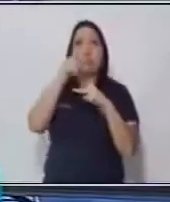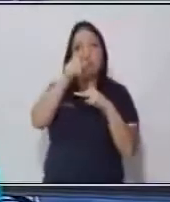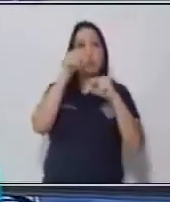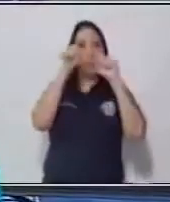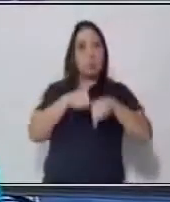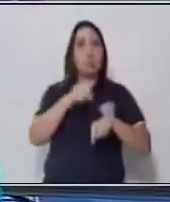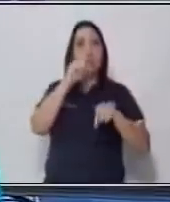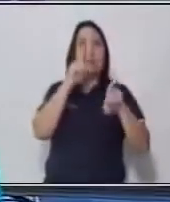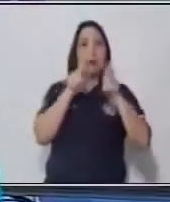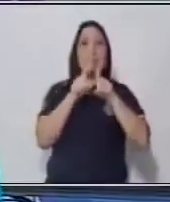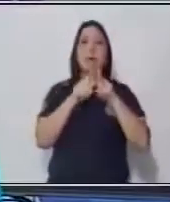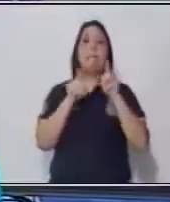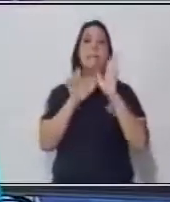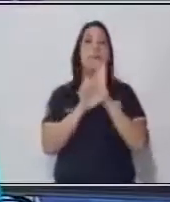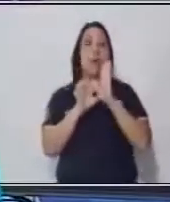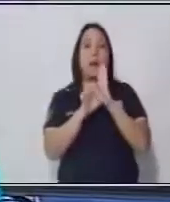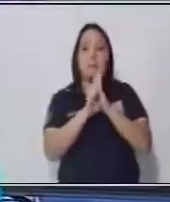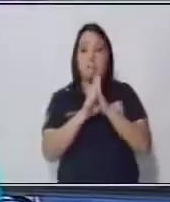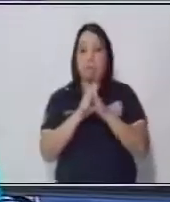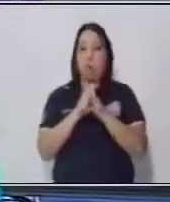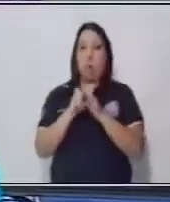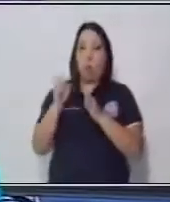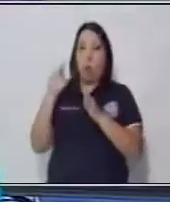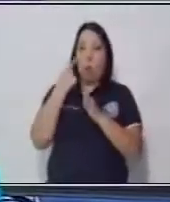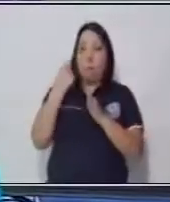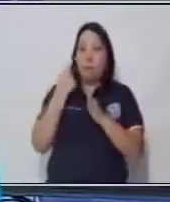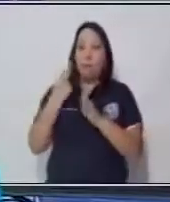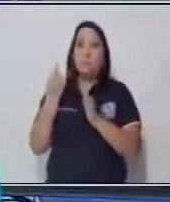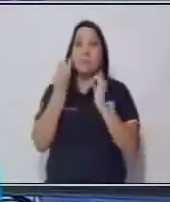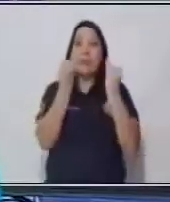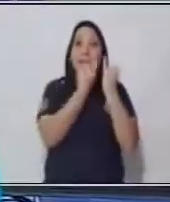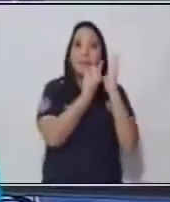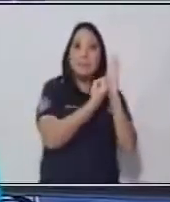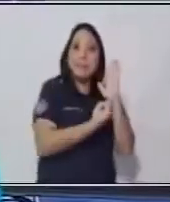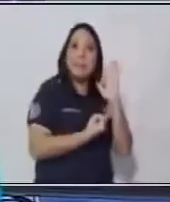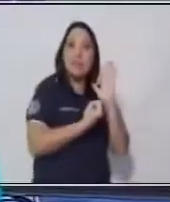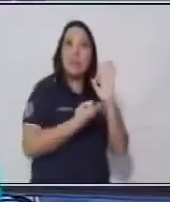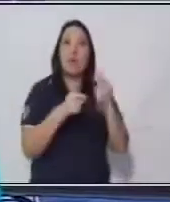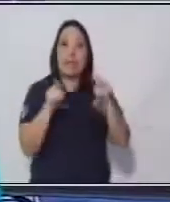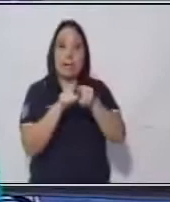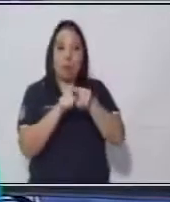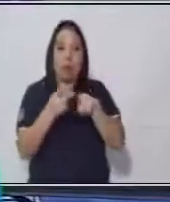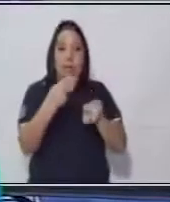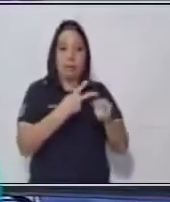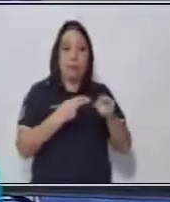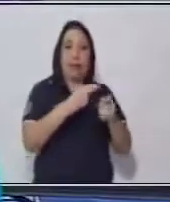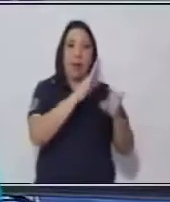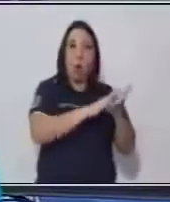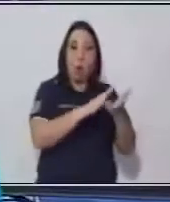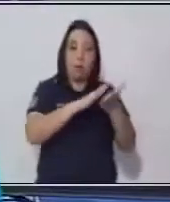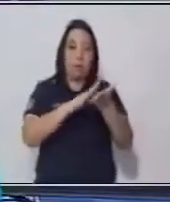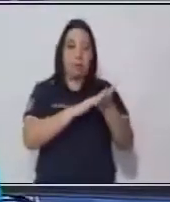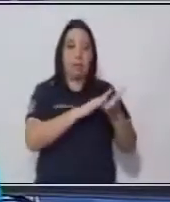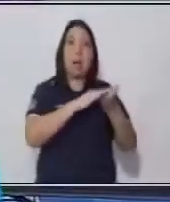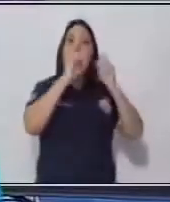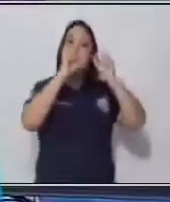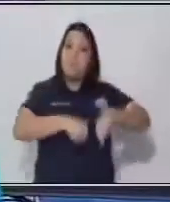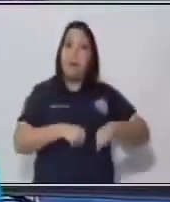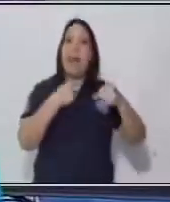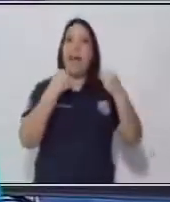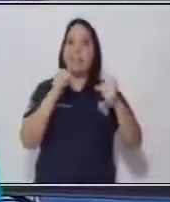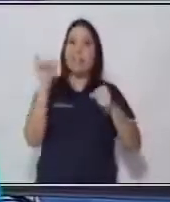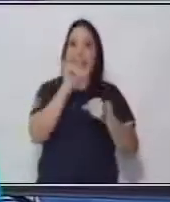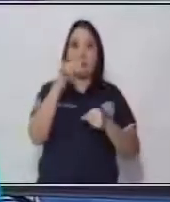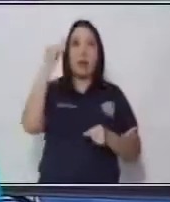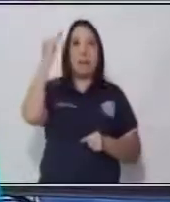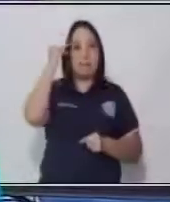de material reciclable, de cartón, de lo que usted tenga al acceso en este momento, y lo puede dibujar, lo puede colorear